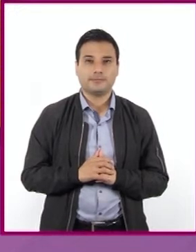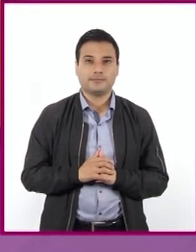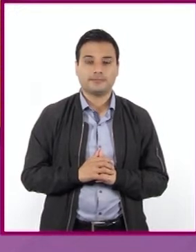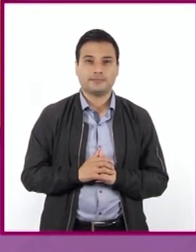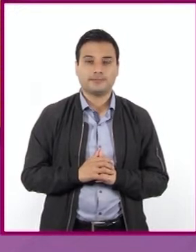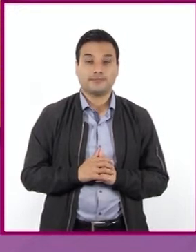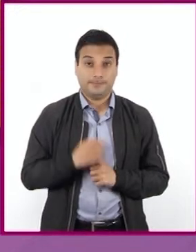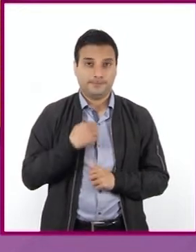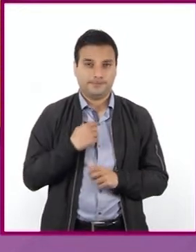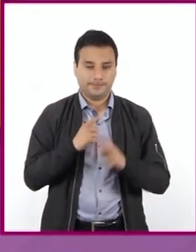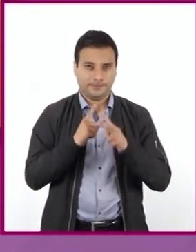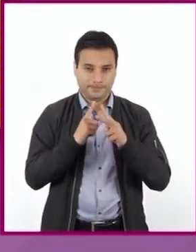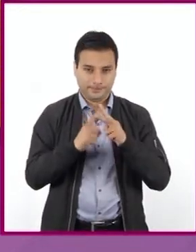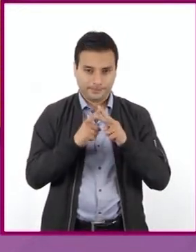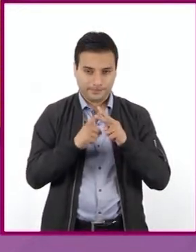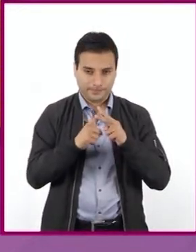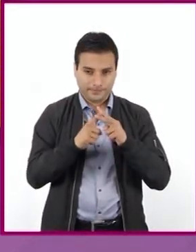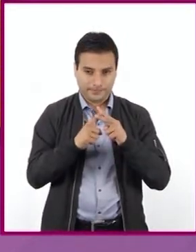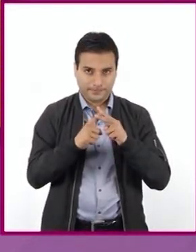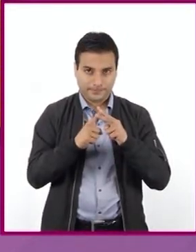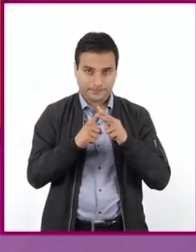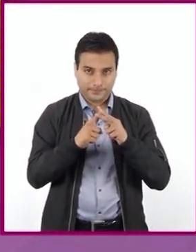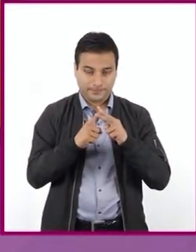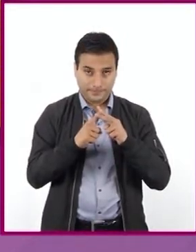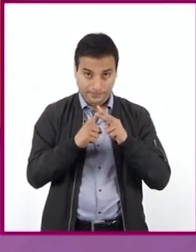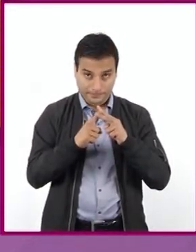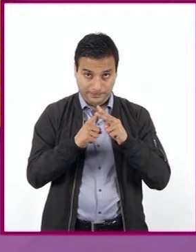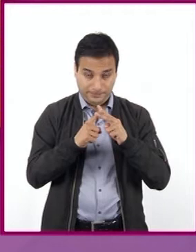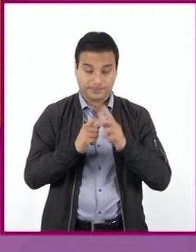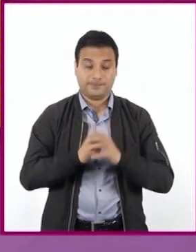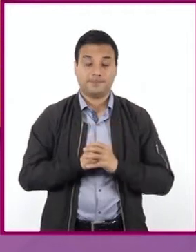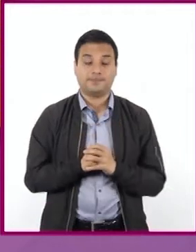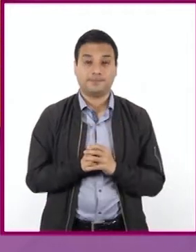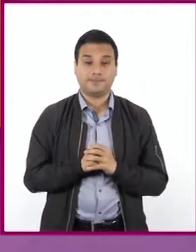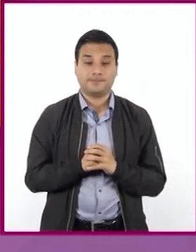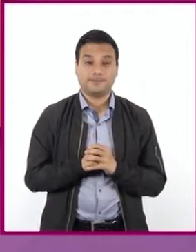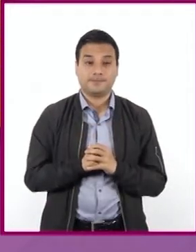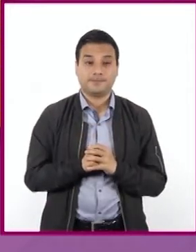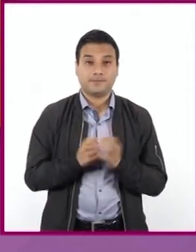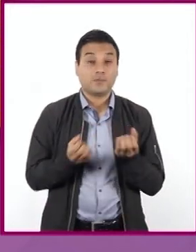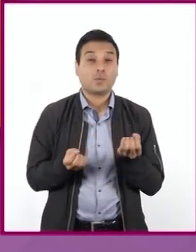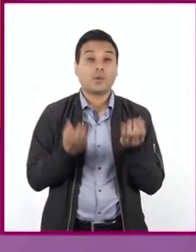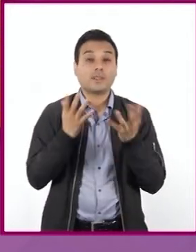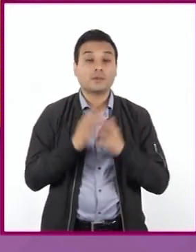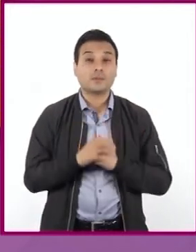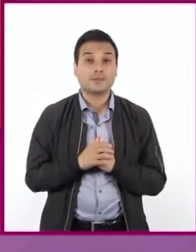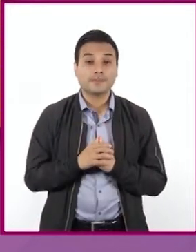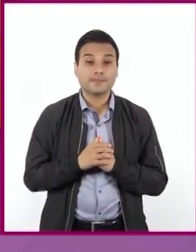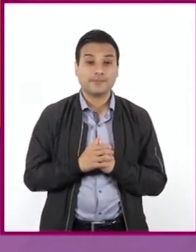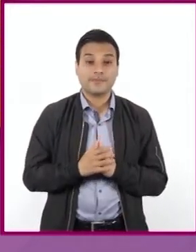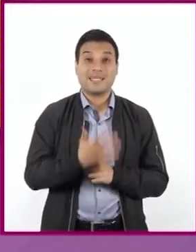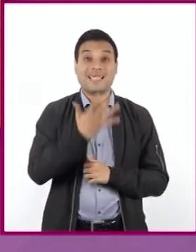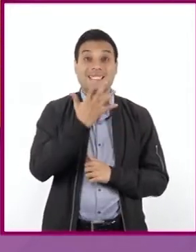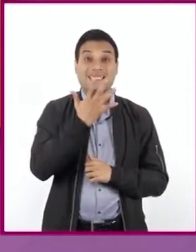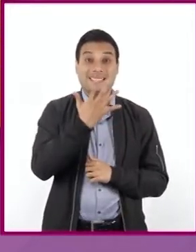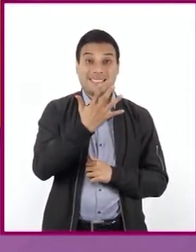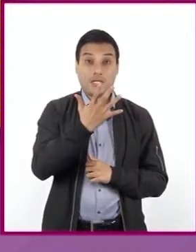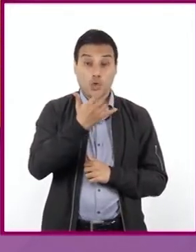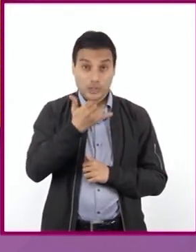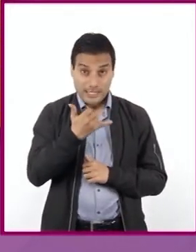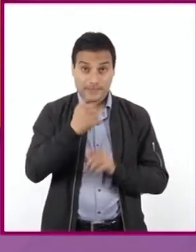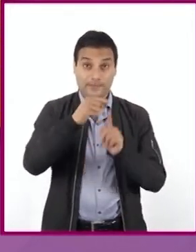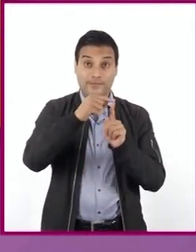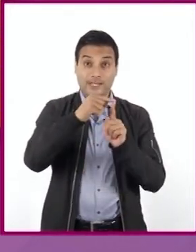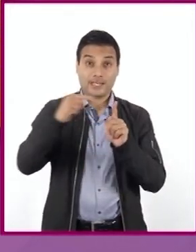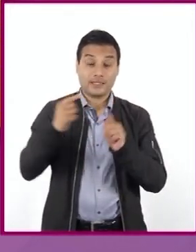Al realizar el producto del primer miembro de la igualdad, obtenemos 5y entre